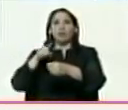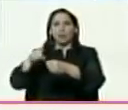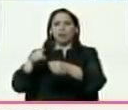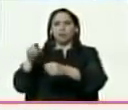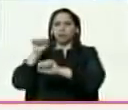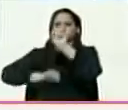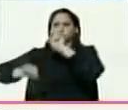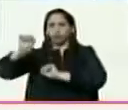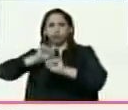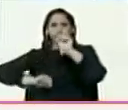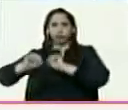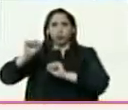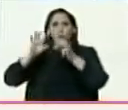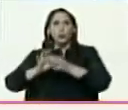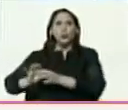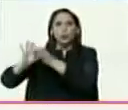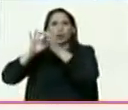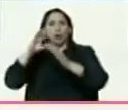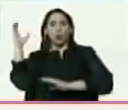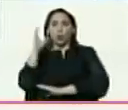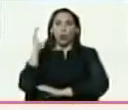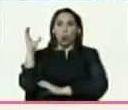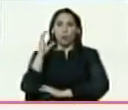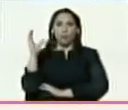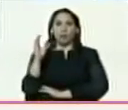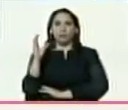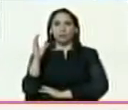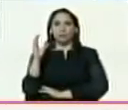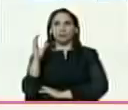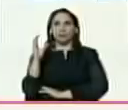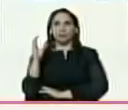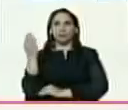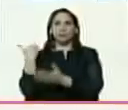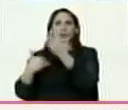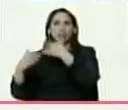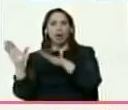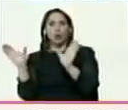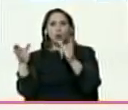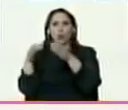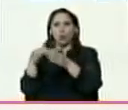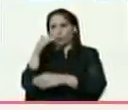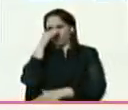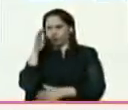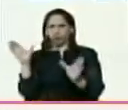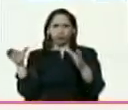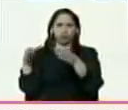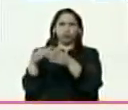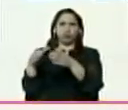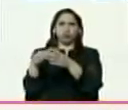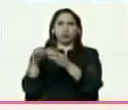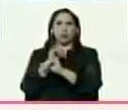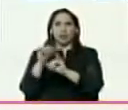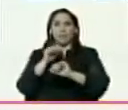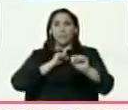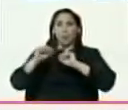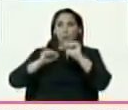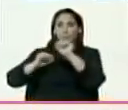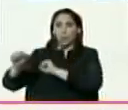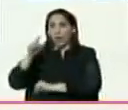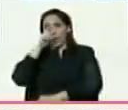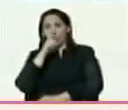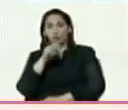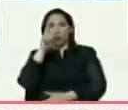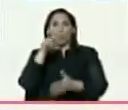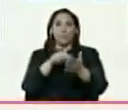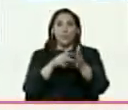ünidas de colombia nada más y nada menos que aquel grupo paramilitar que se desmoviliza en el año 2006